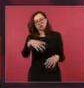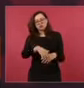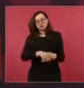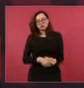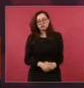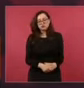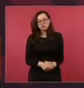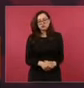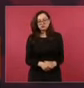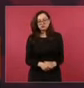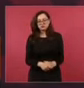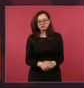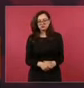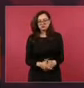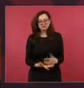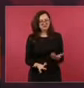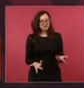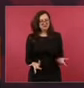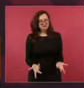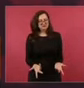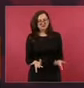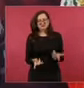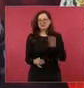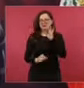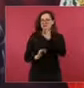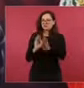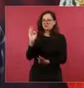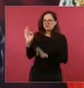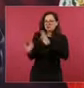y del menosprecio.